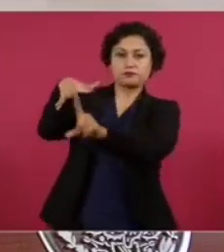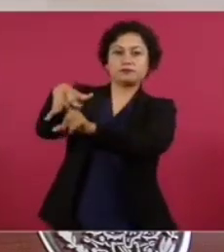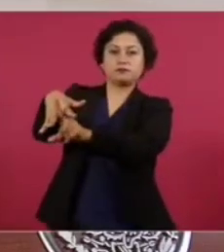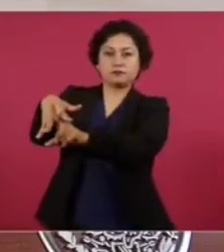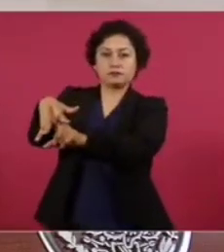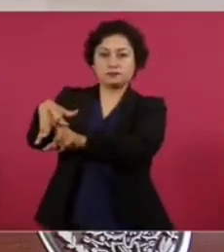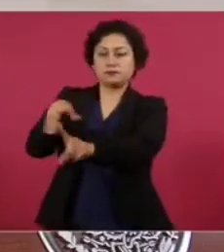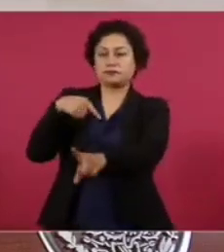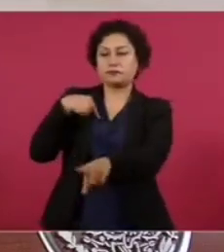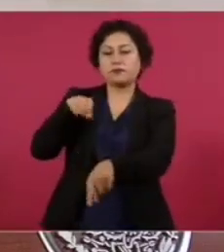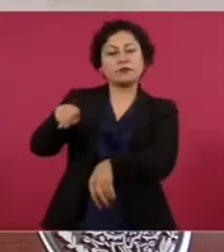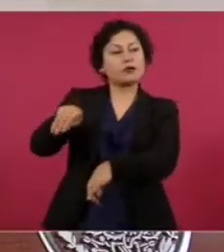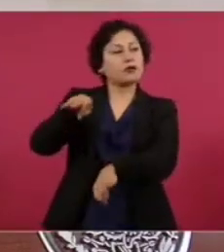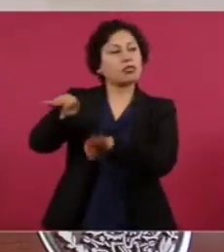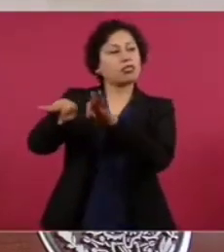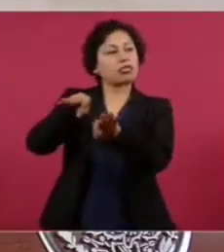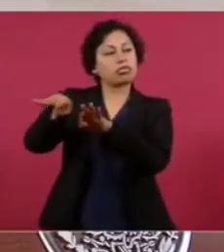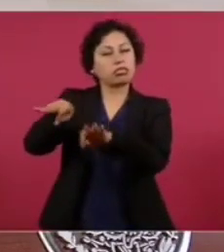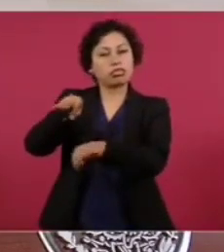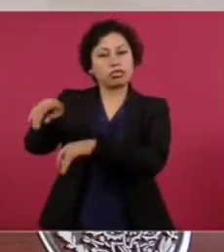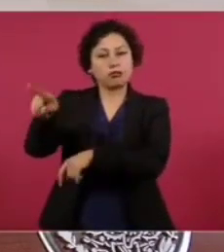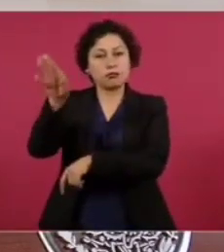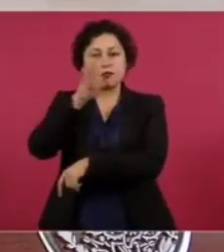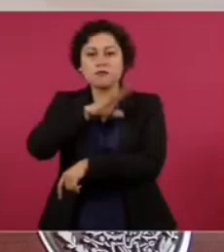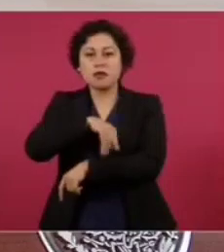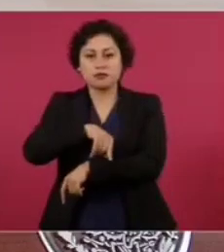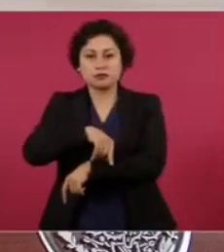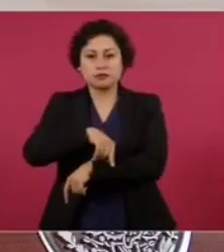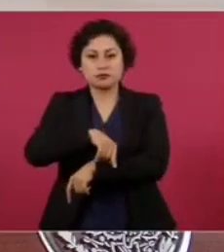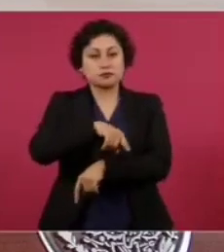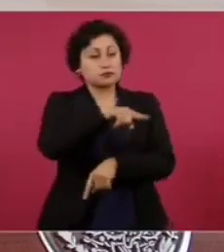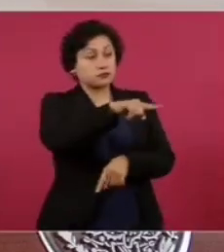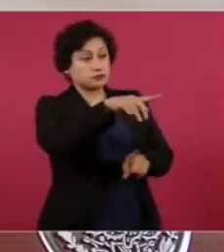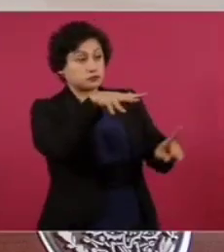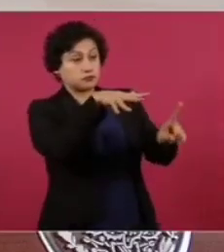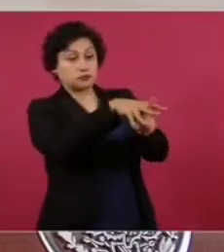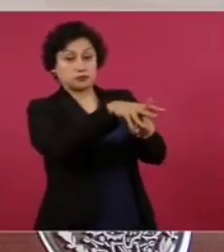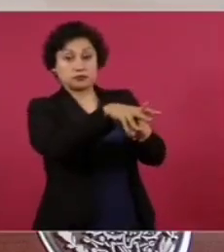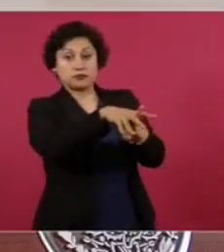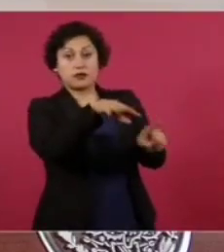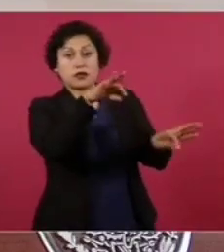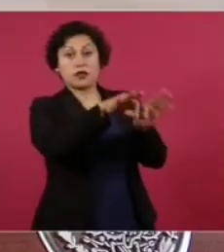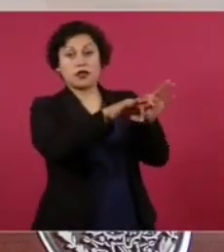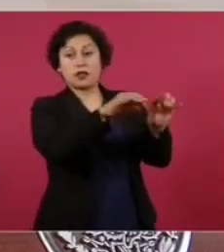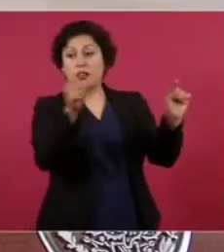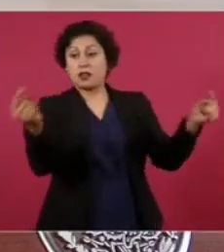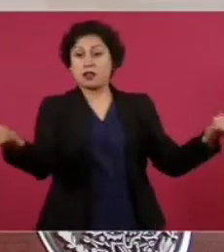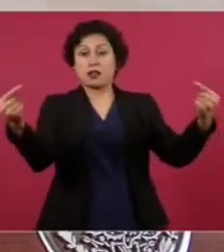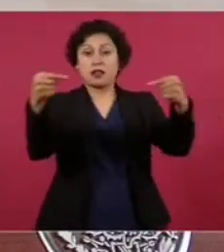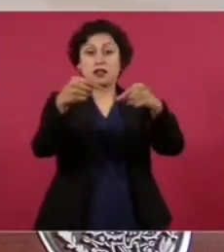o quienes se oponen a las hegemonías.